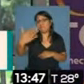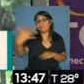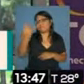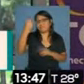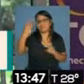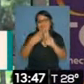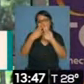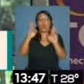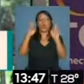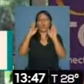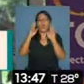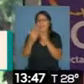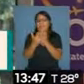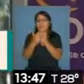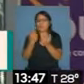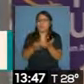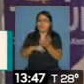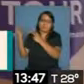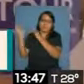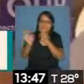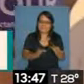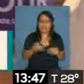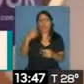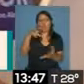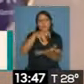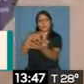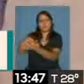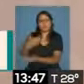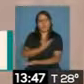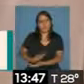Ojalá muy pronto sí que regresamos con otros empresarios. Muchas gracias.